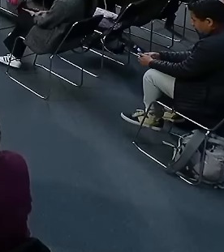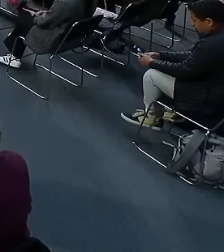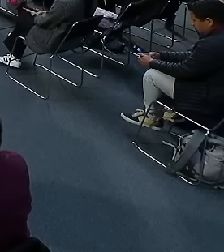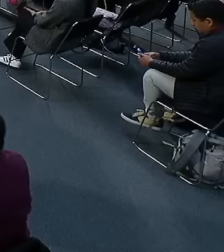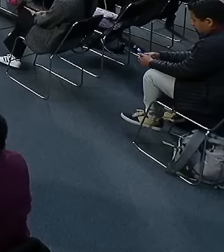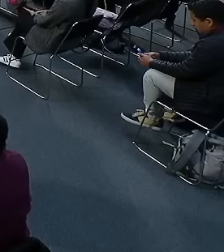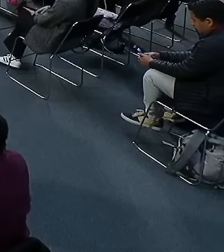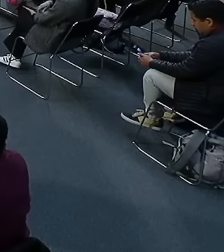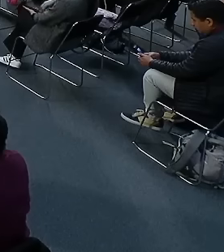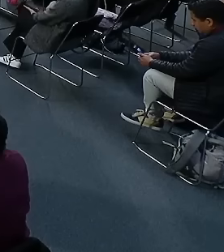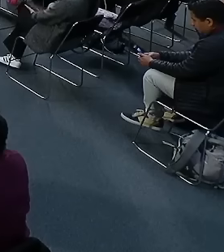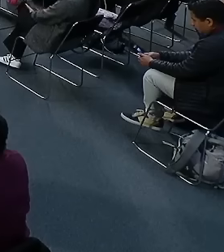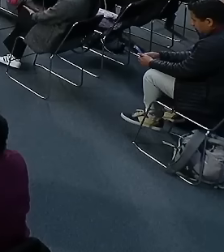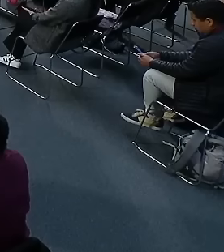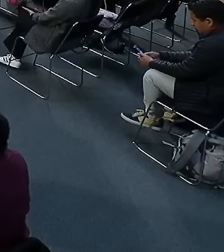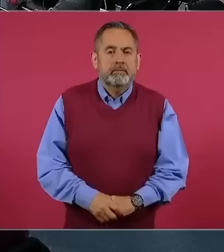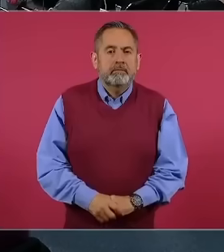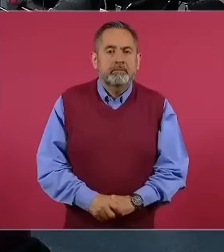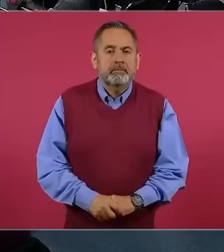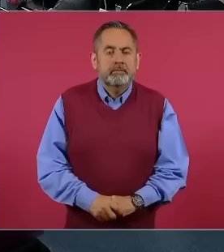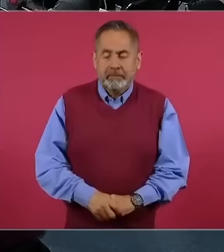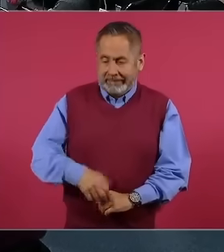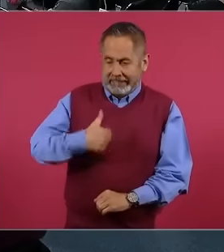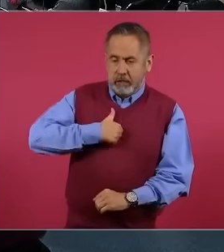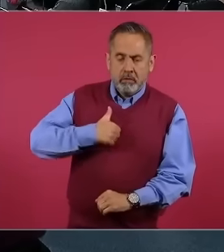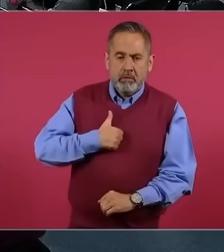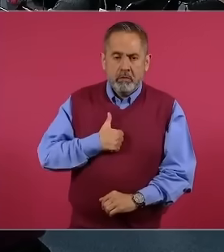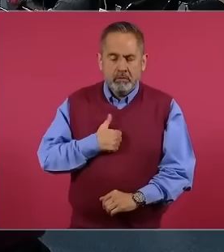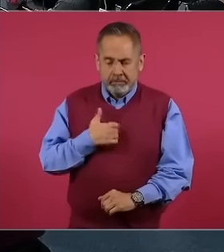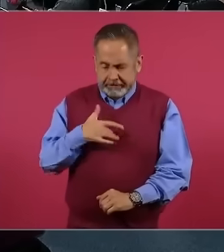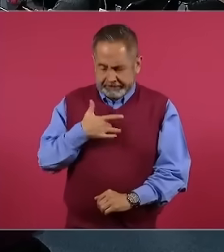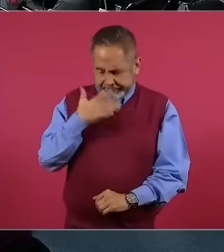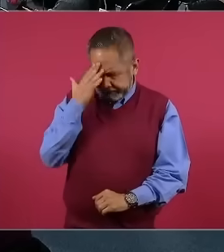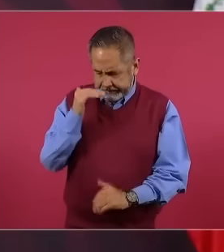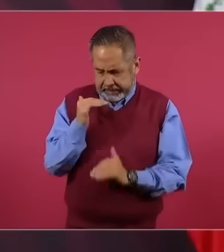Tiene sus propias fronteras, sus límites.